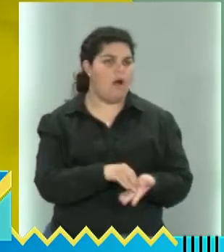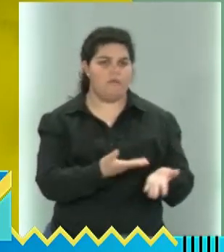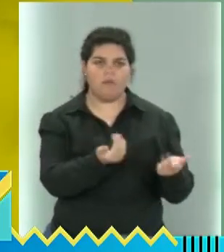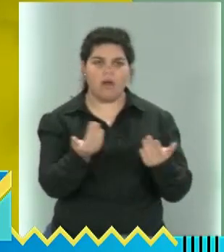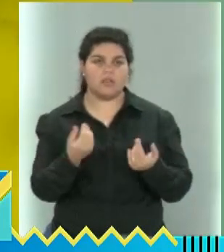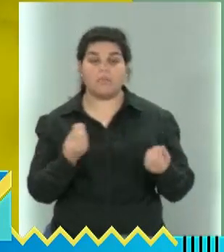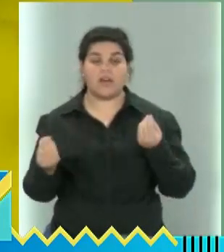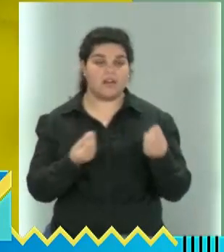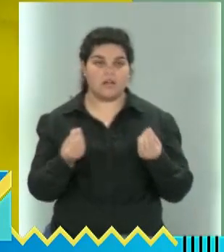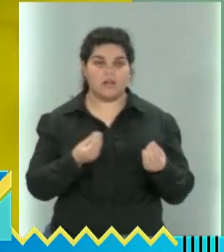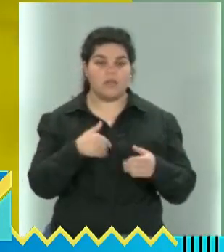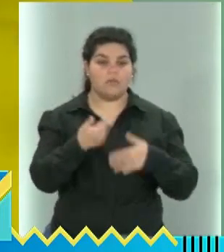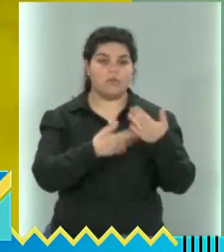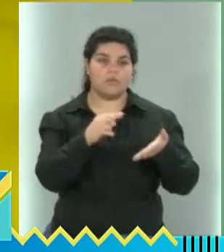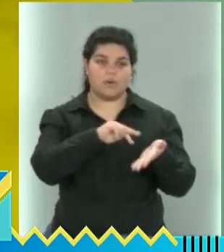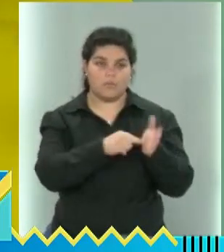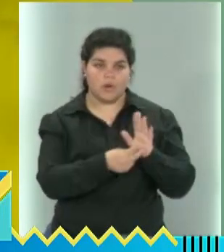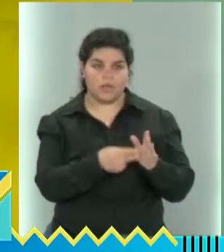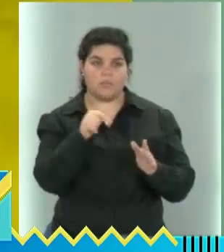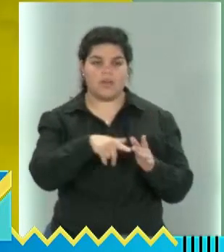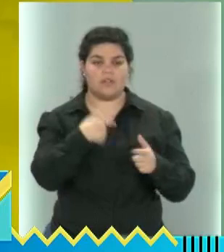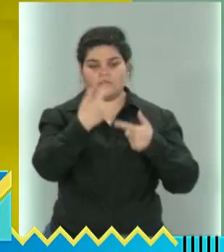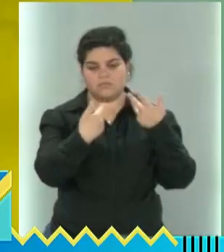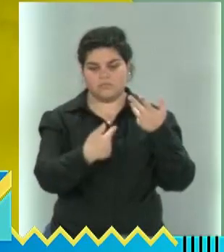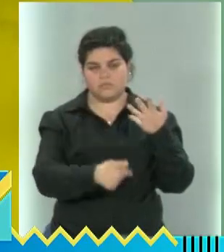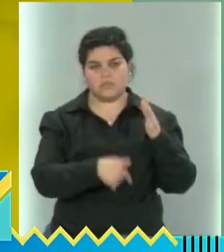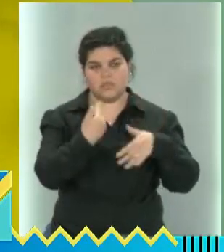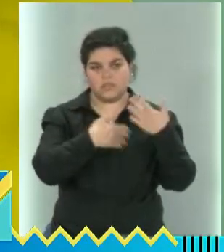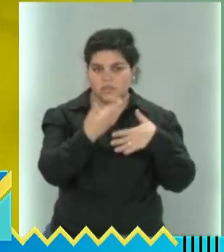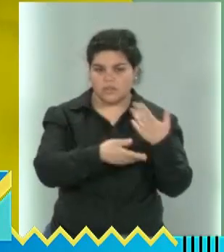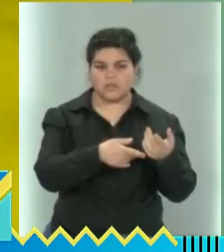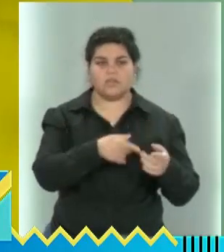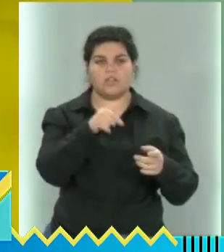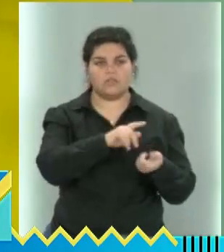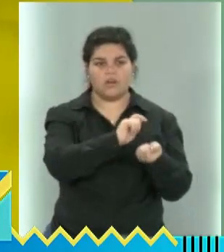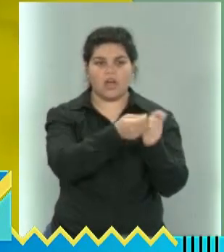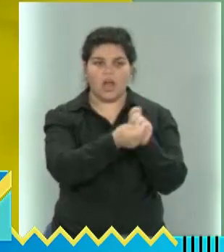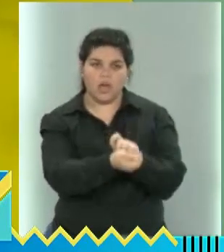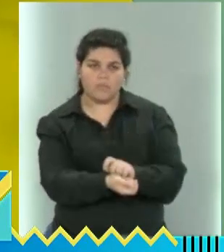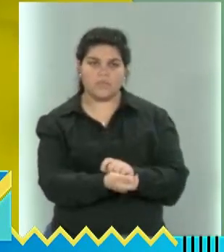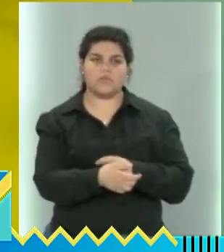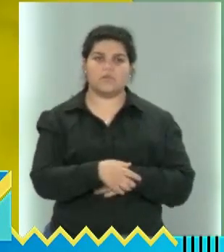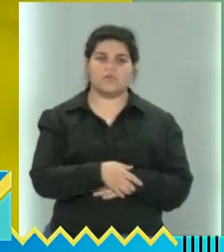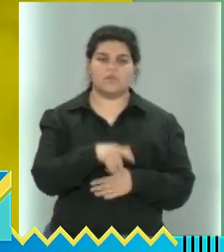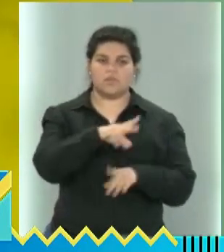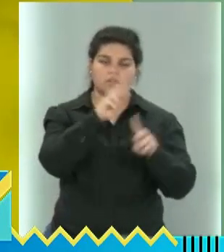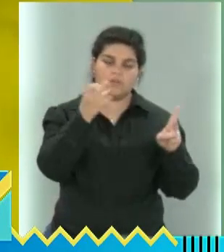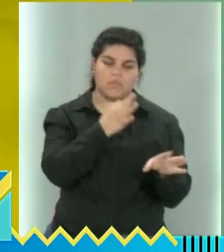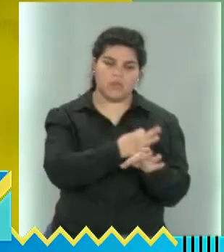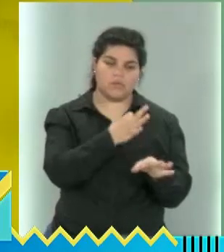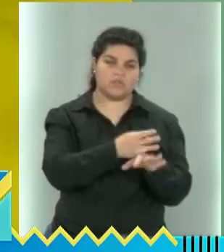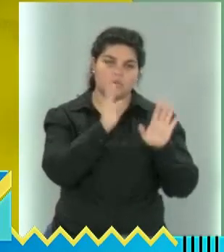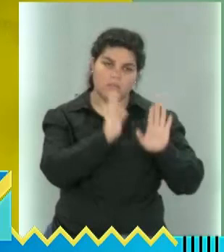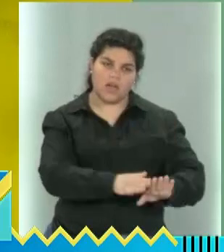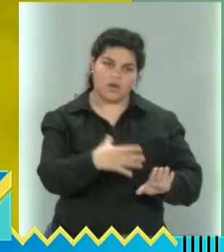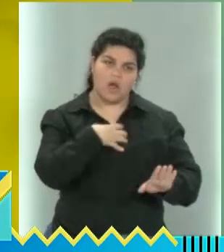estas circunstancias que se están dando hoy en día, todas estas transiciones que estamos teniendo tanto en la educación por el tema de los paros de los